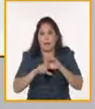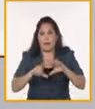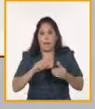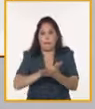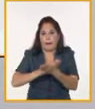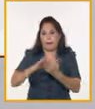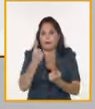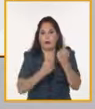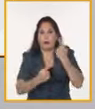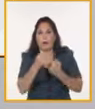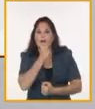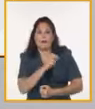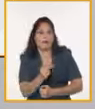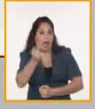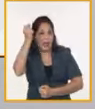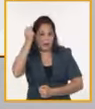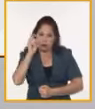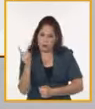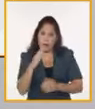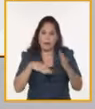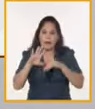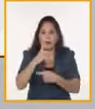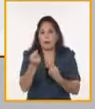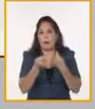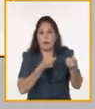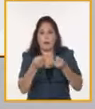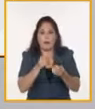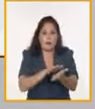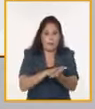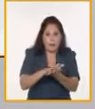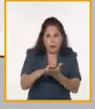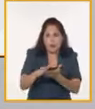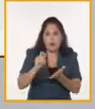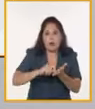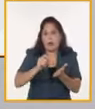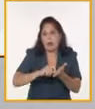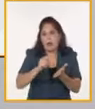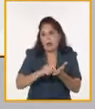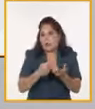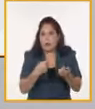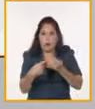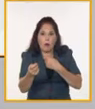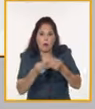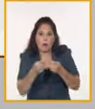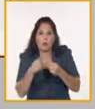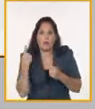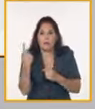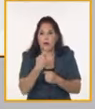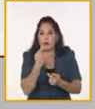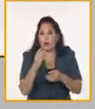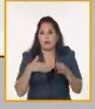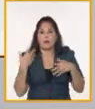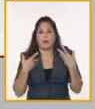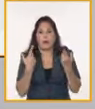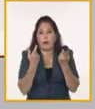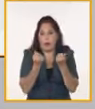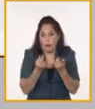superficial está el Ministerio de comercio interior los permisos que da al registro central comercial para todo lo que es la actividad económica que